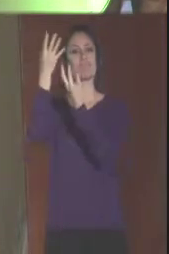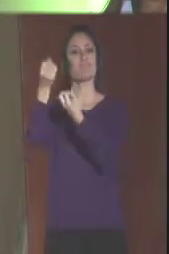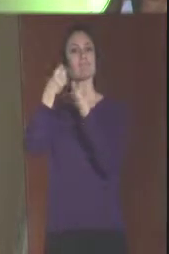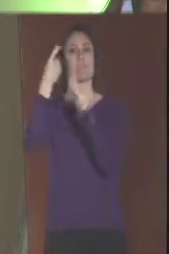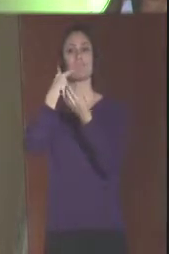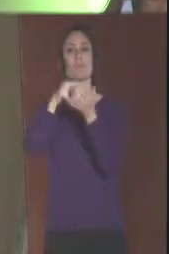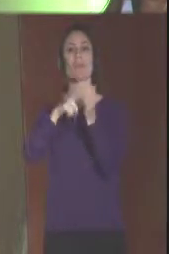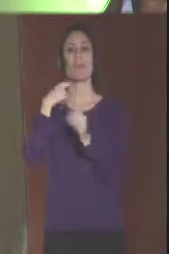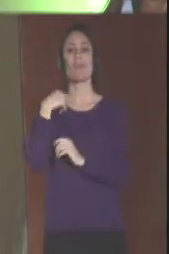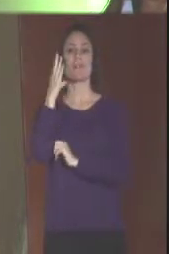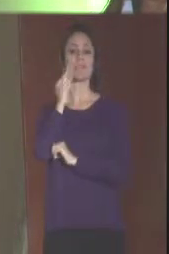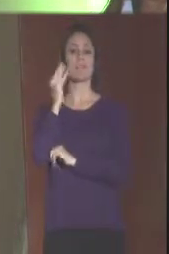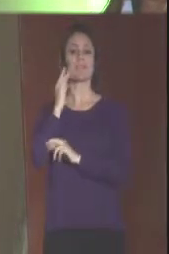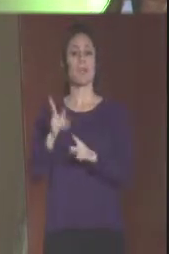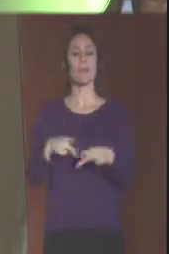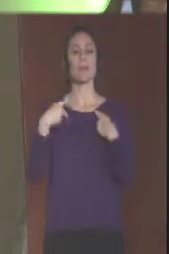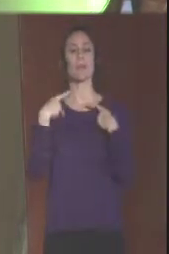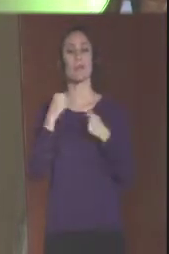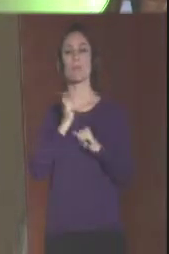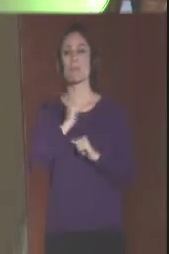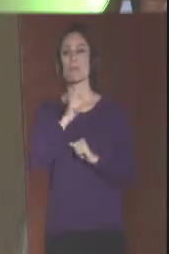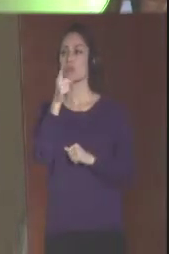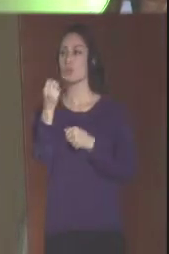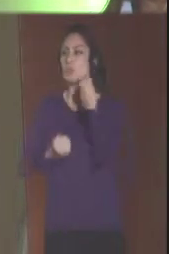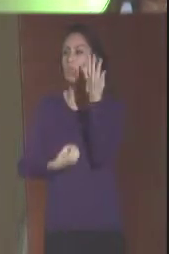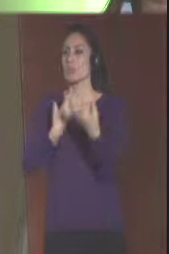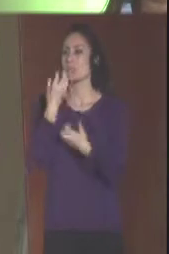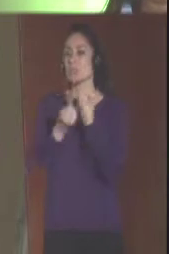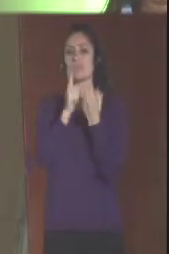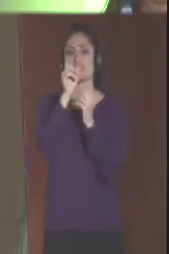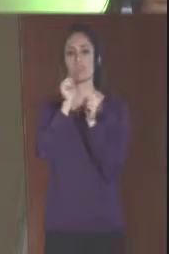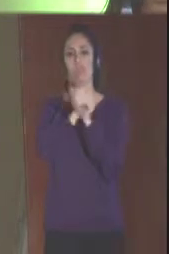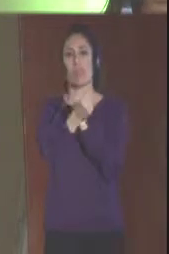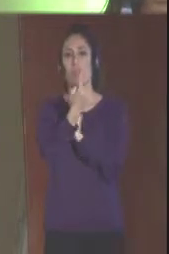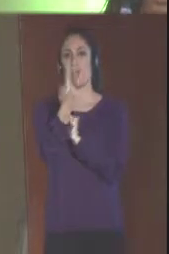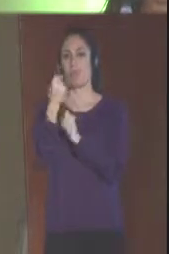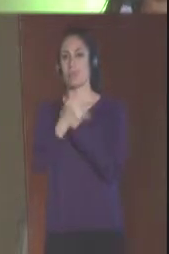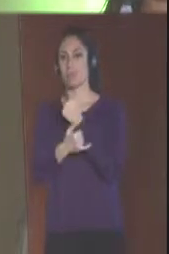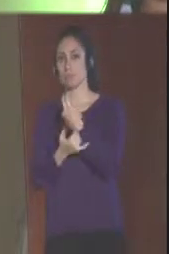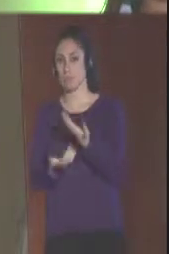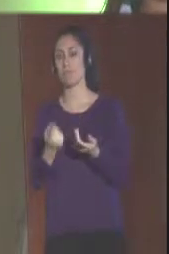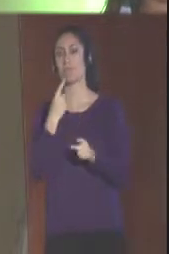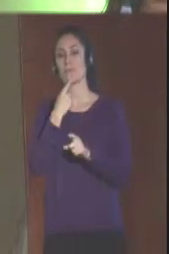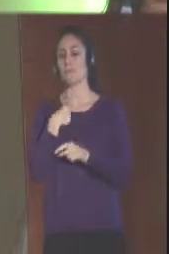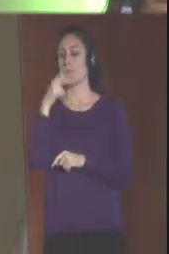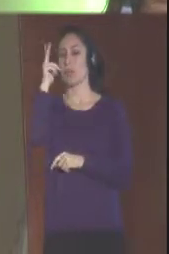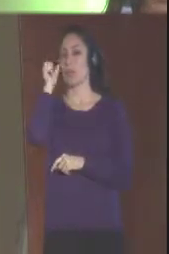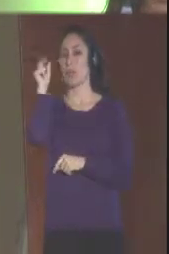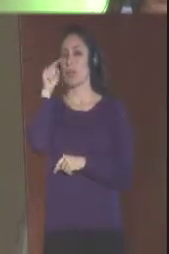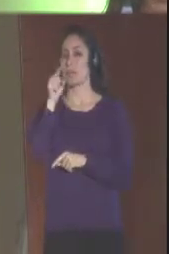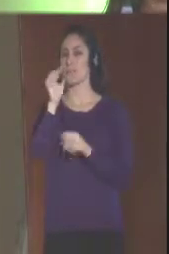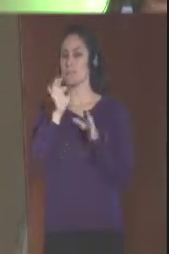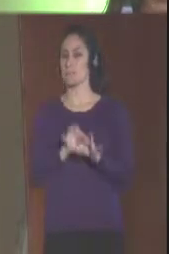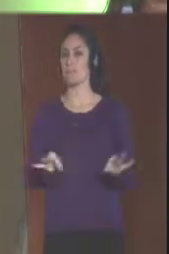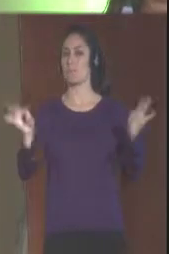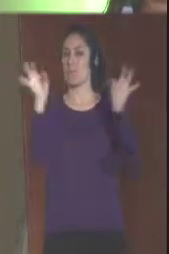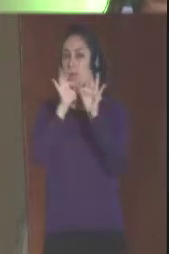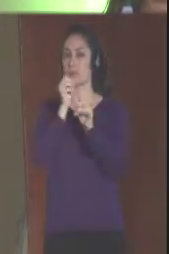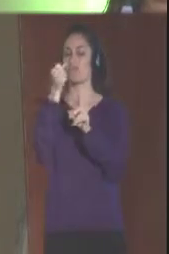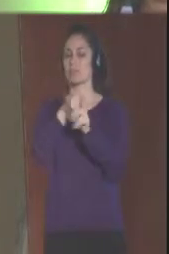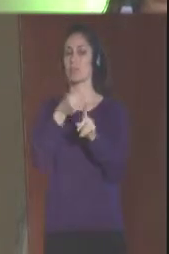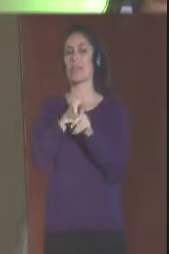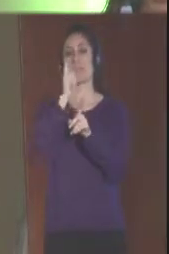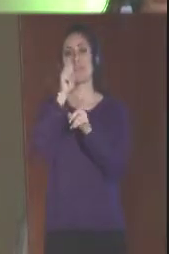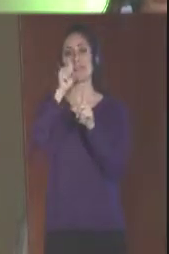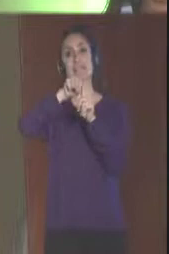de lo vivido, se aprende mucho más de las experiencias vividas y esas experiencias deben ser compartidas. Yo creo que ese puede ser una gran tarea,